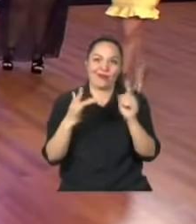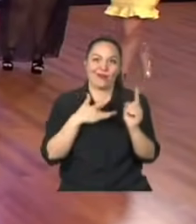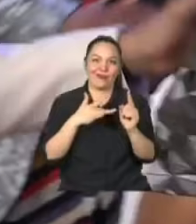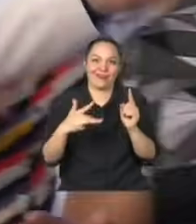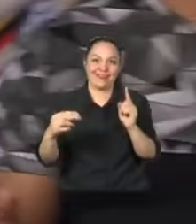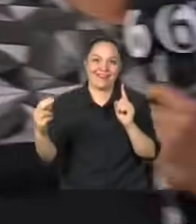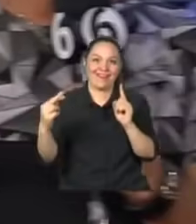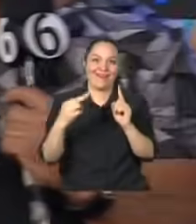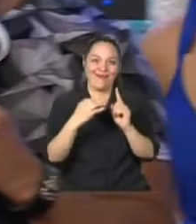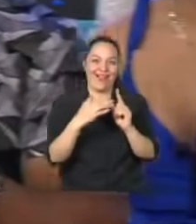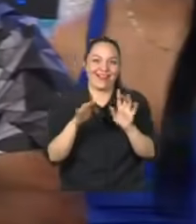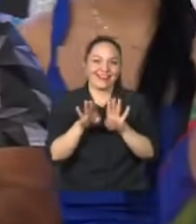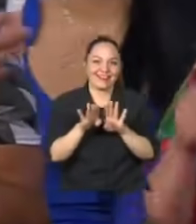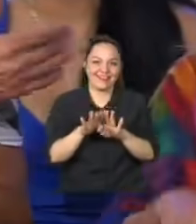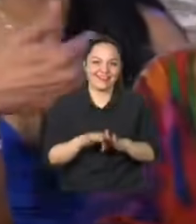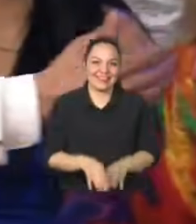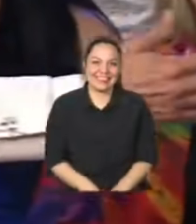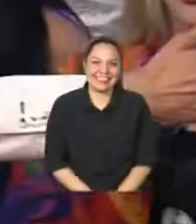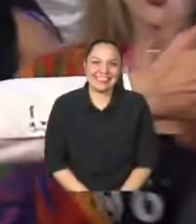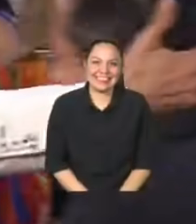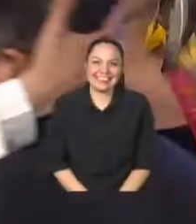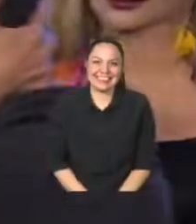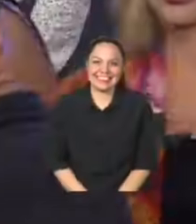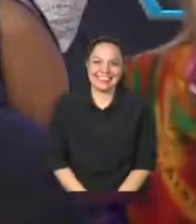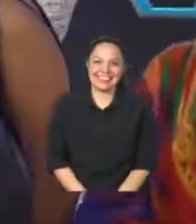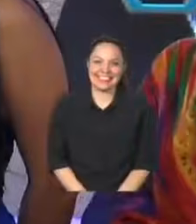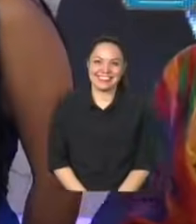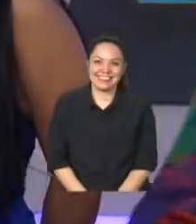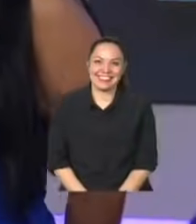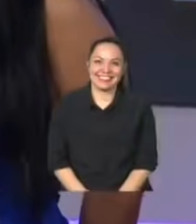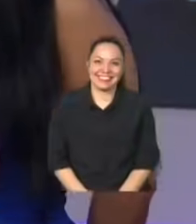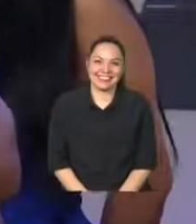de tres! ¡Beso de tres! ¡Beso de tres!